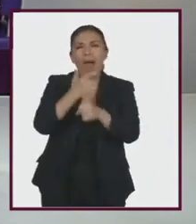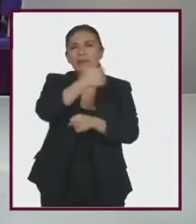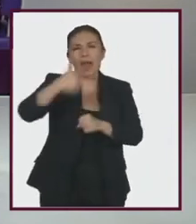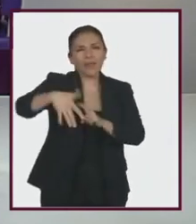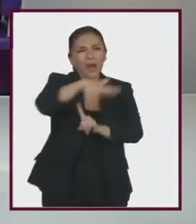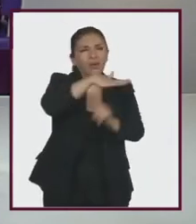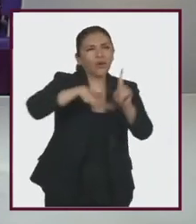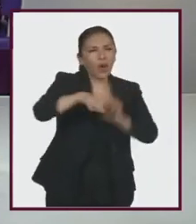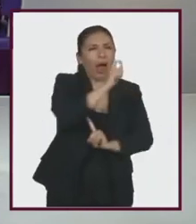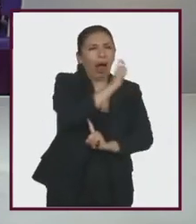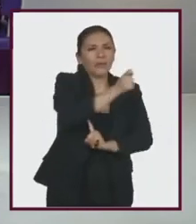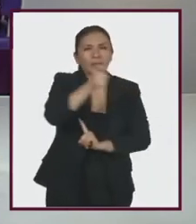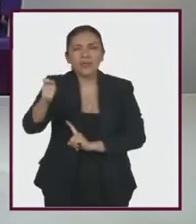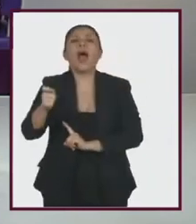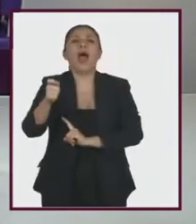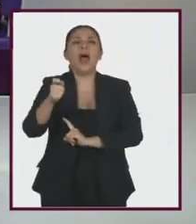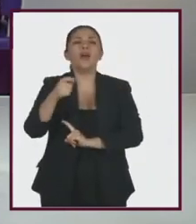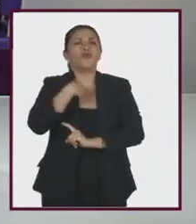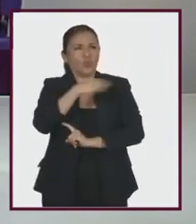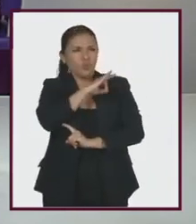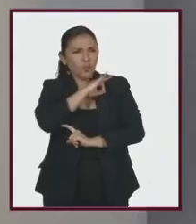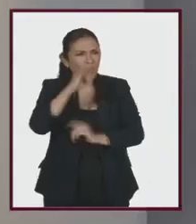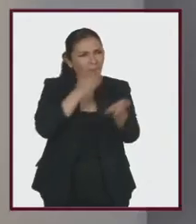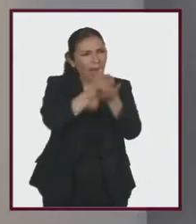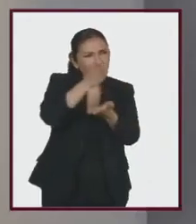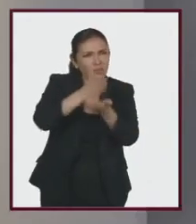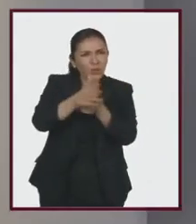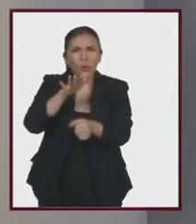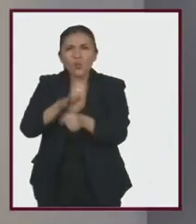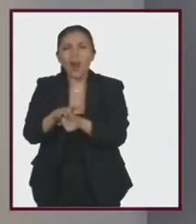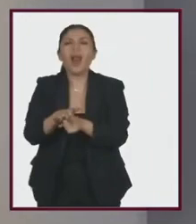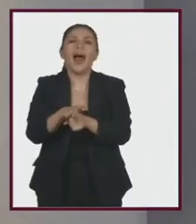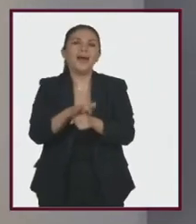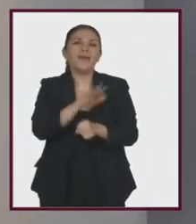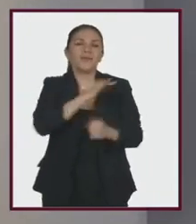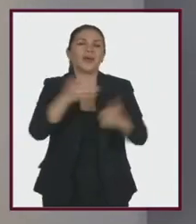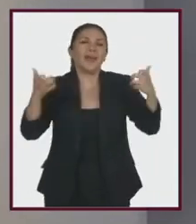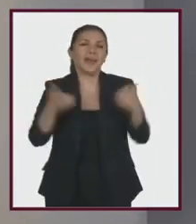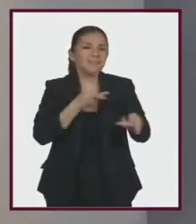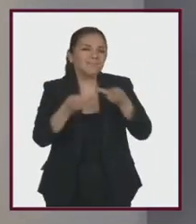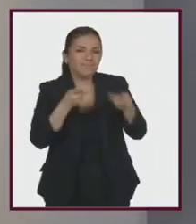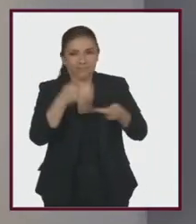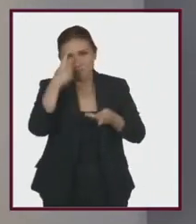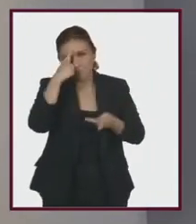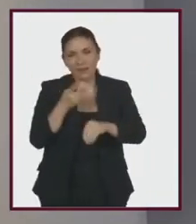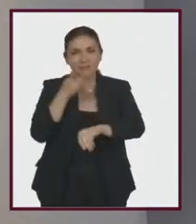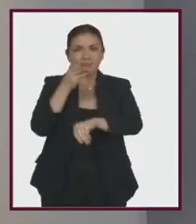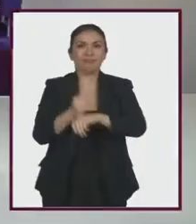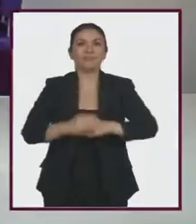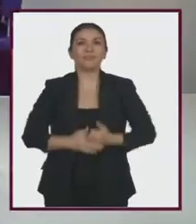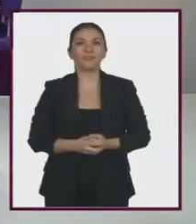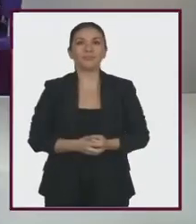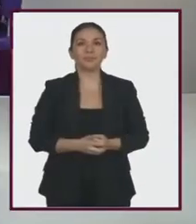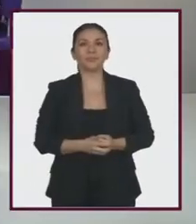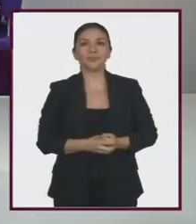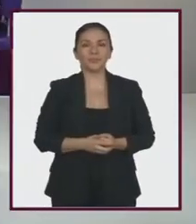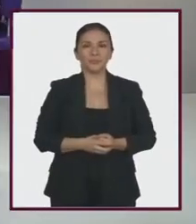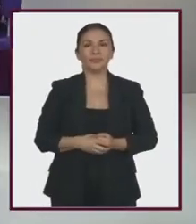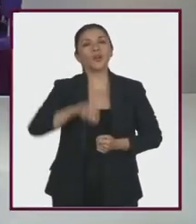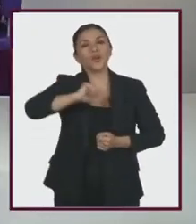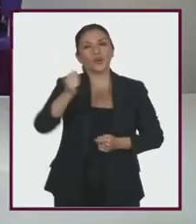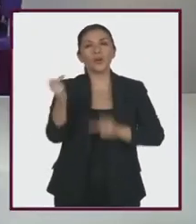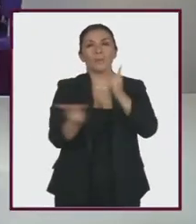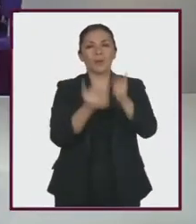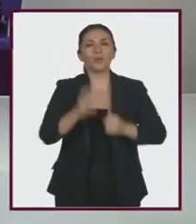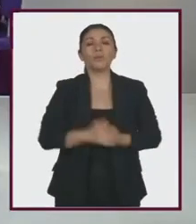contexto a qué tenemos acceso y poder formular eso. Yanira González, ¿qué debemos hacer